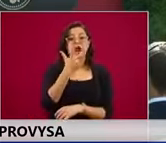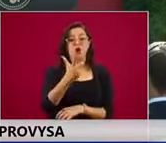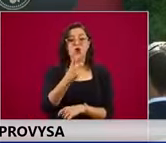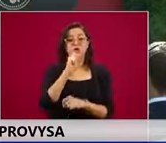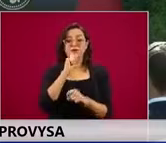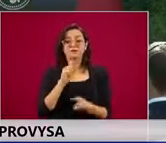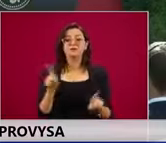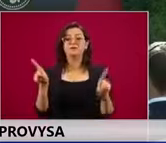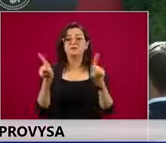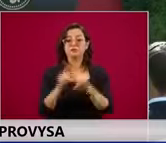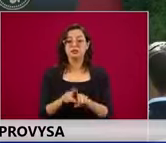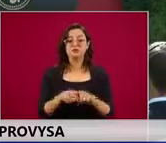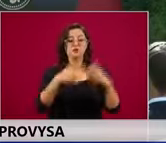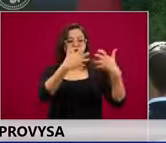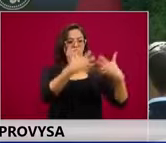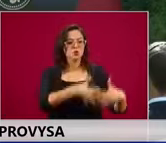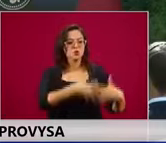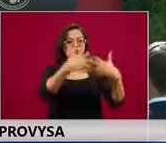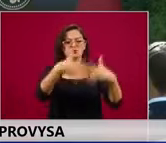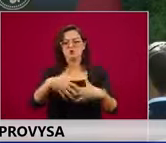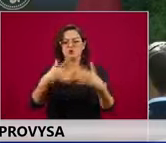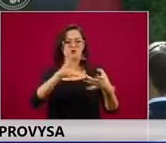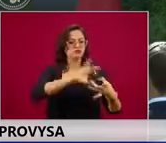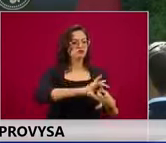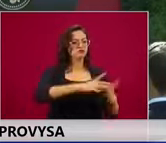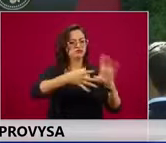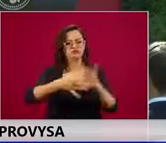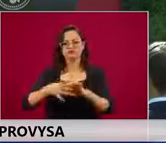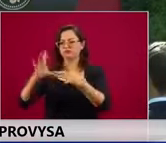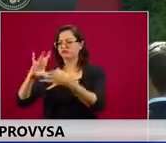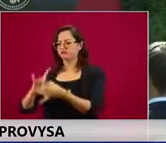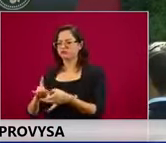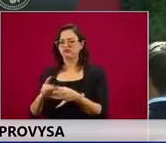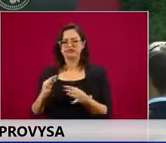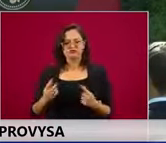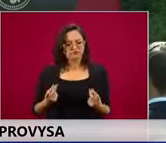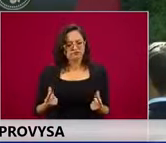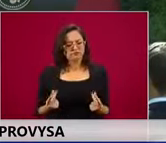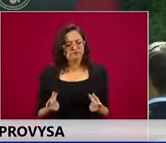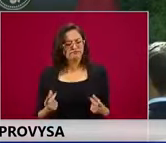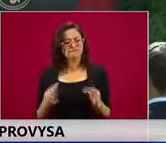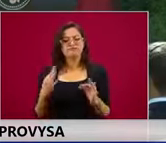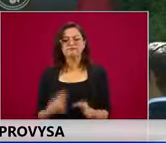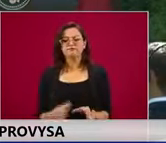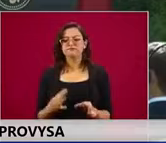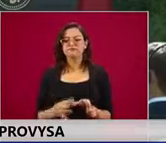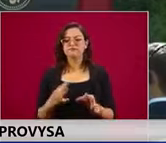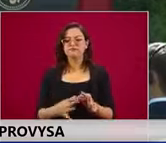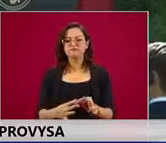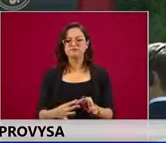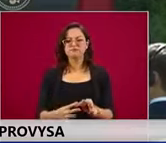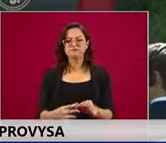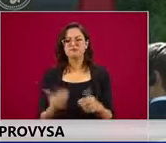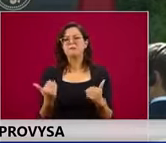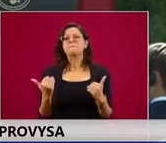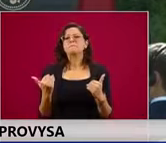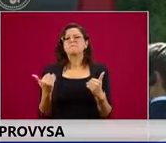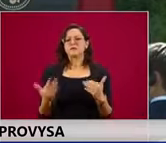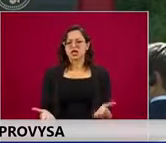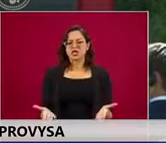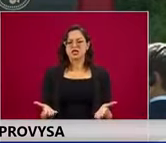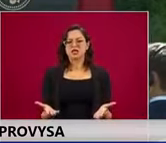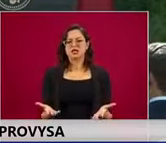Pero bueno, imagínate, entonces yo pensé que era la cuestión de campaña. No, no es de campaña. Ok. Están en campaña en Estados No,